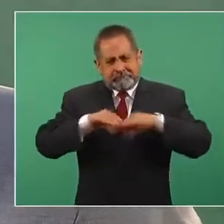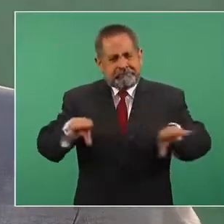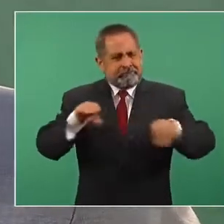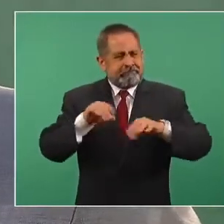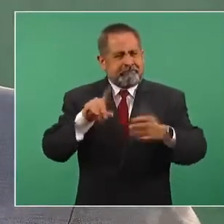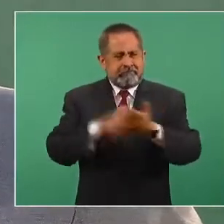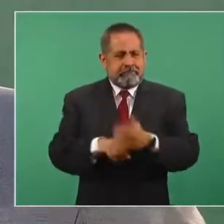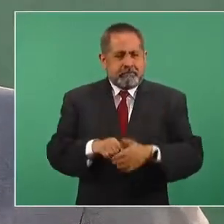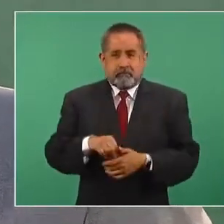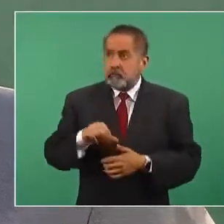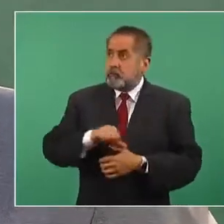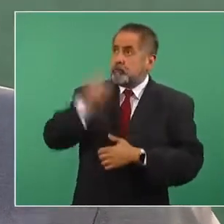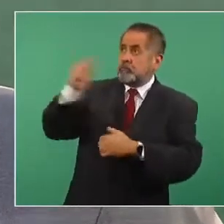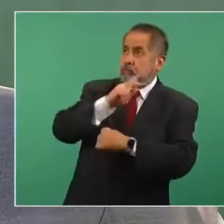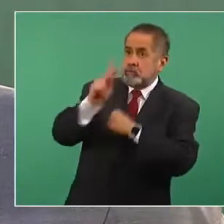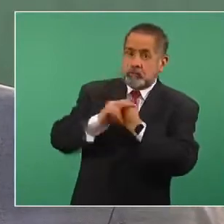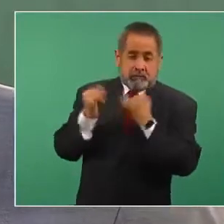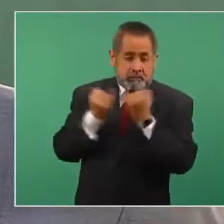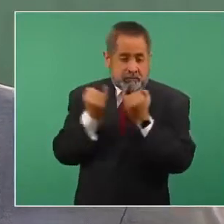No hay.